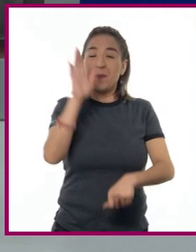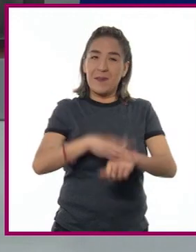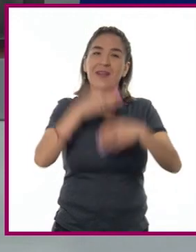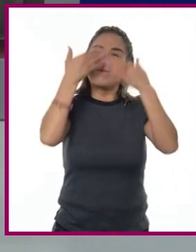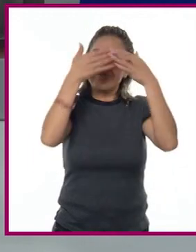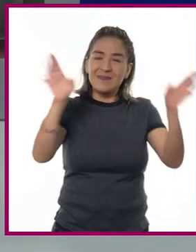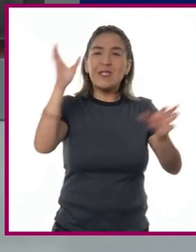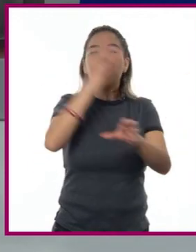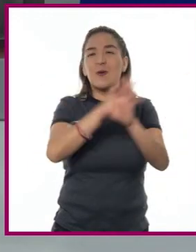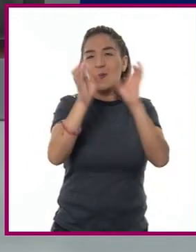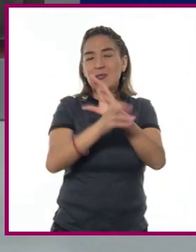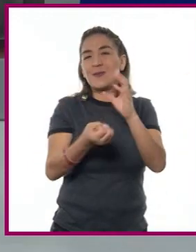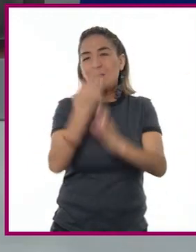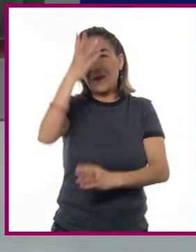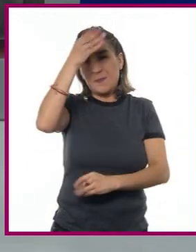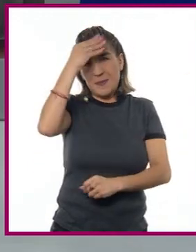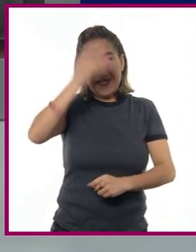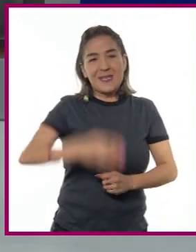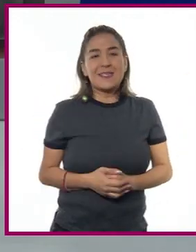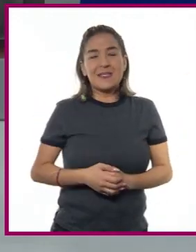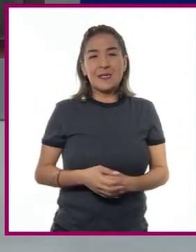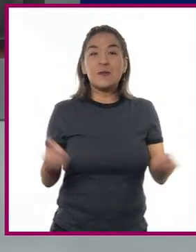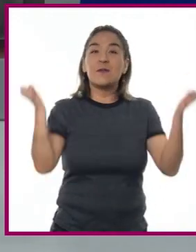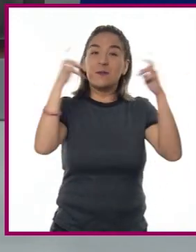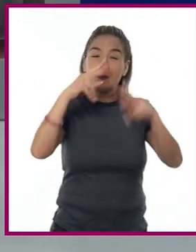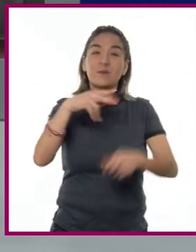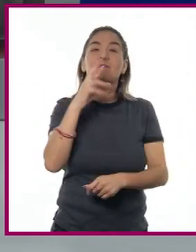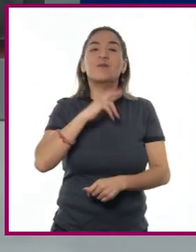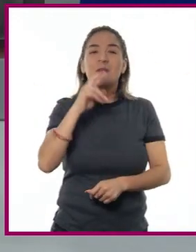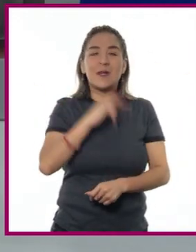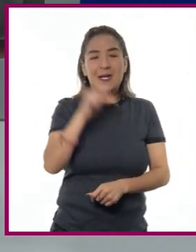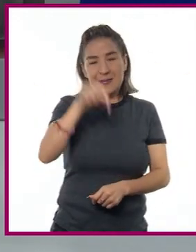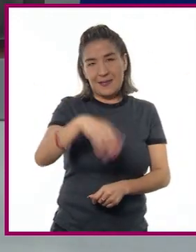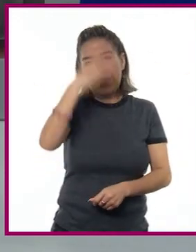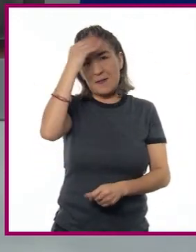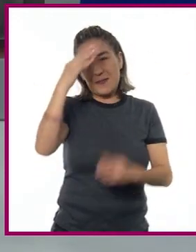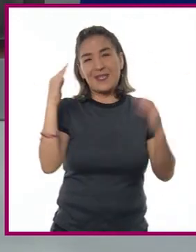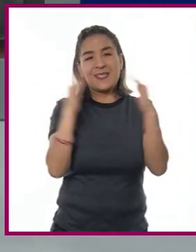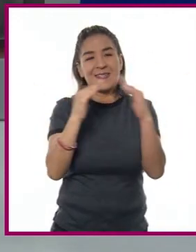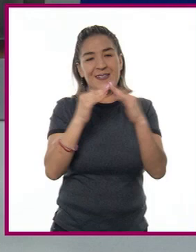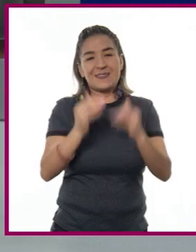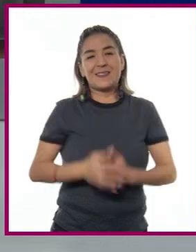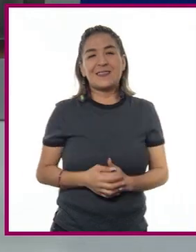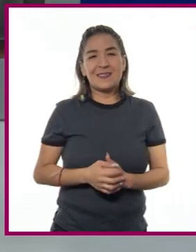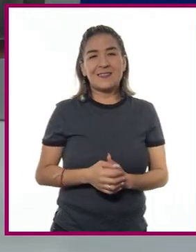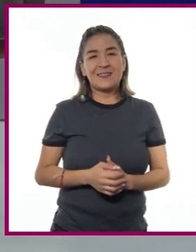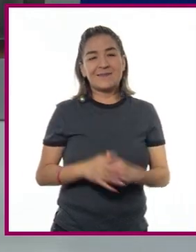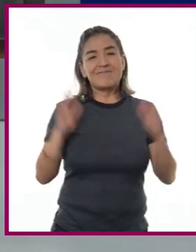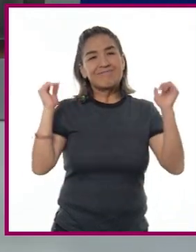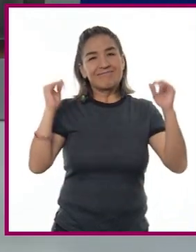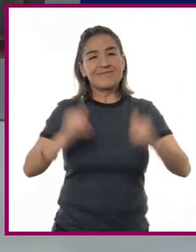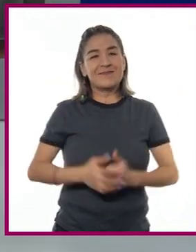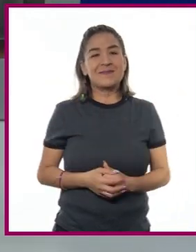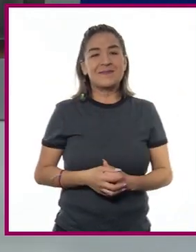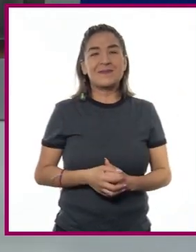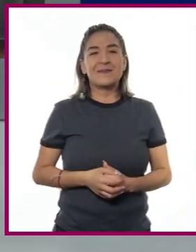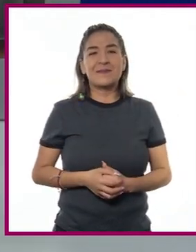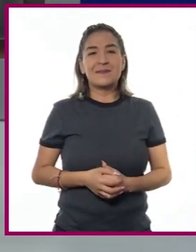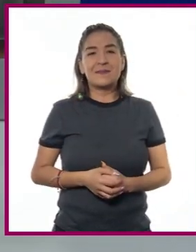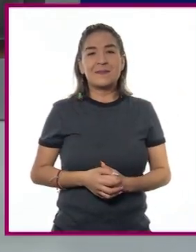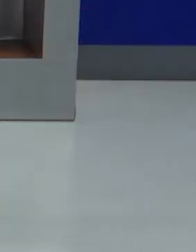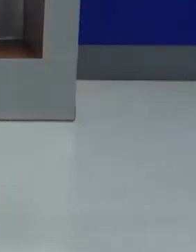queda mucho por explorar y descubrir. Así que nos vemos pronto aquí, en Aprende en Casa. Hasta la próxima.